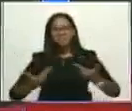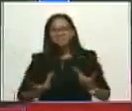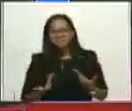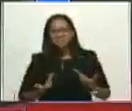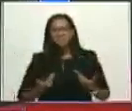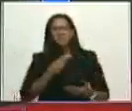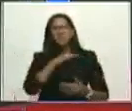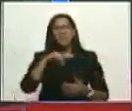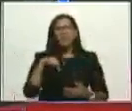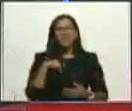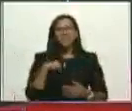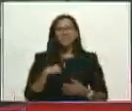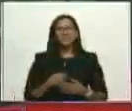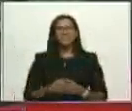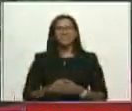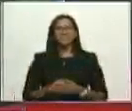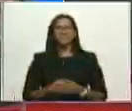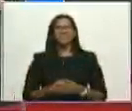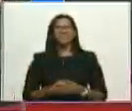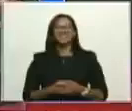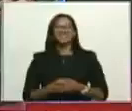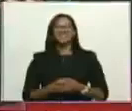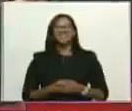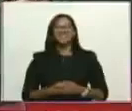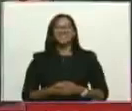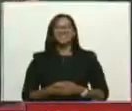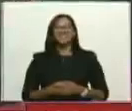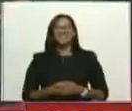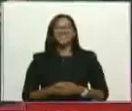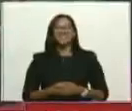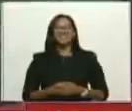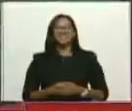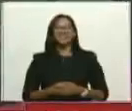nuestra. Ajá, préndela ahí pues, Tito.